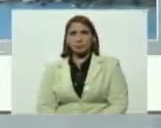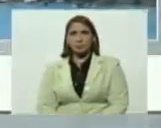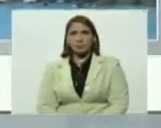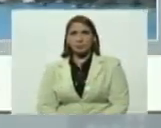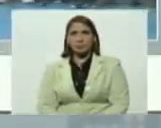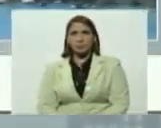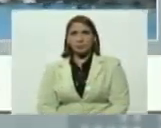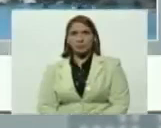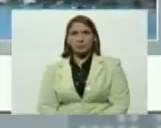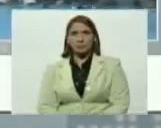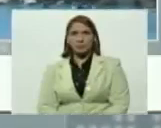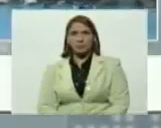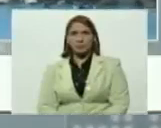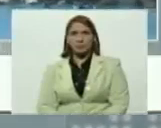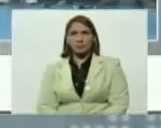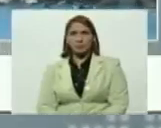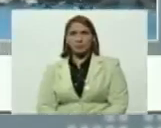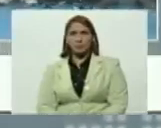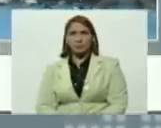Producir.